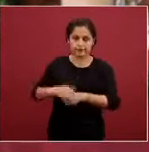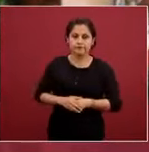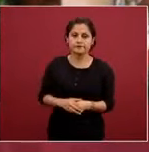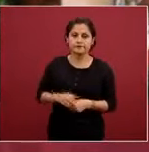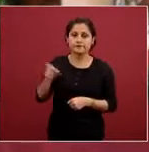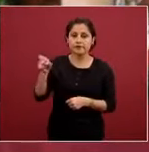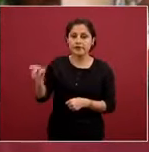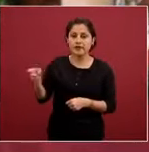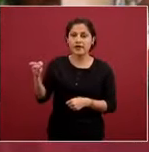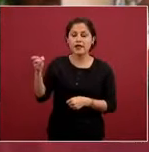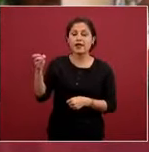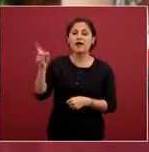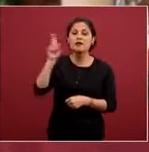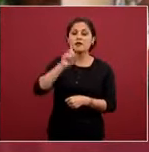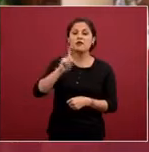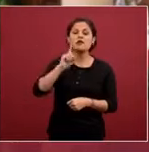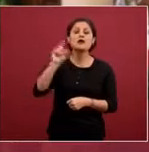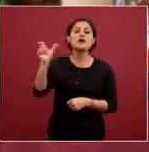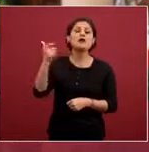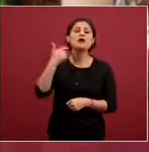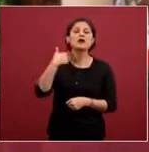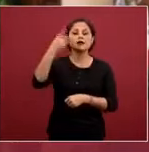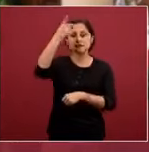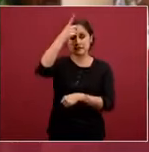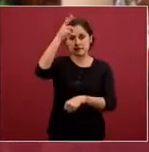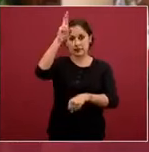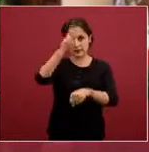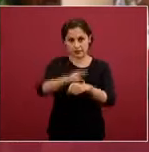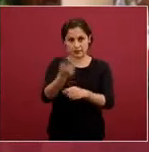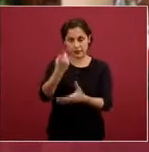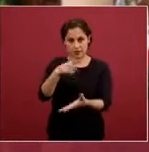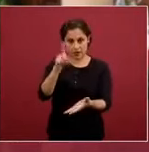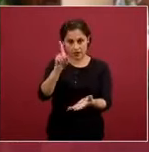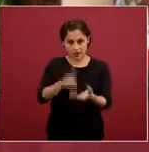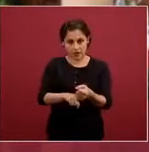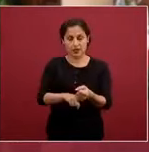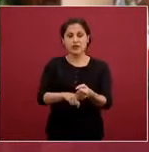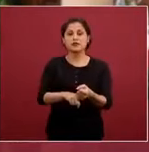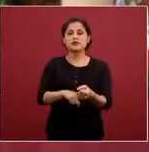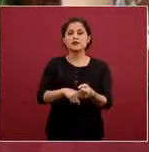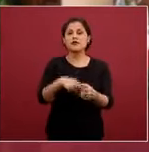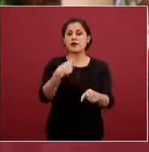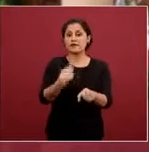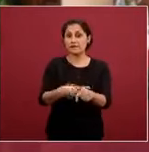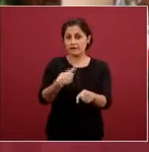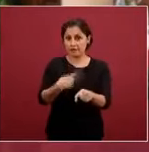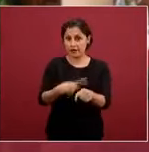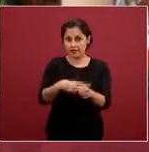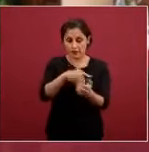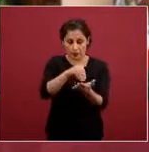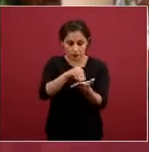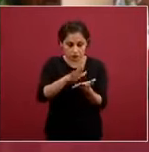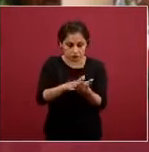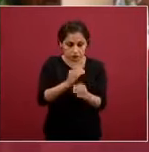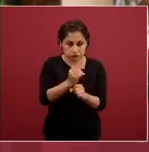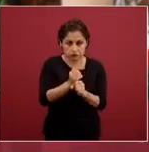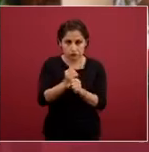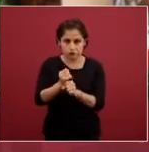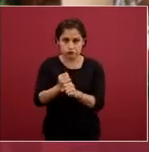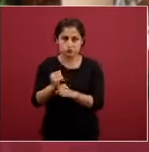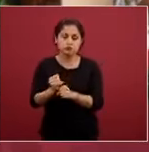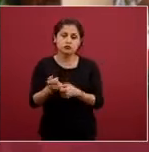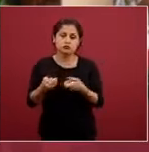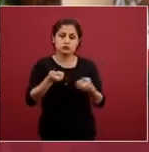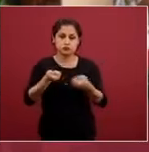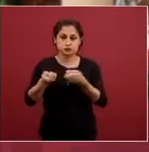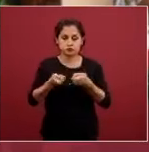directora de Prevención y Control de Enfermedades desde 2017, desde septiembre de 2017, y ahora se